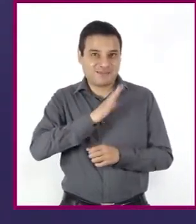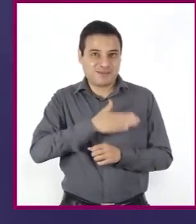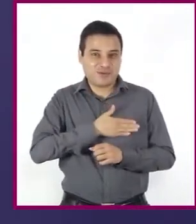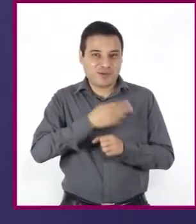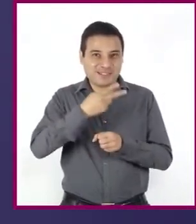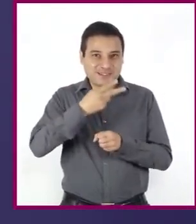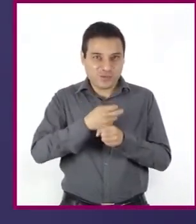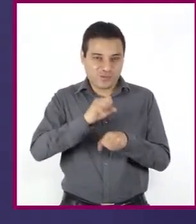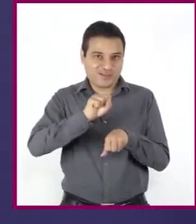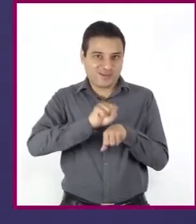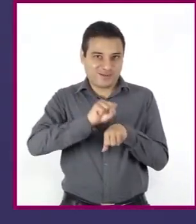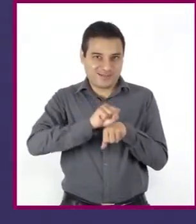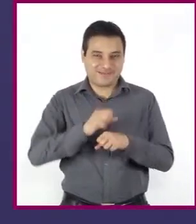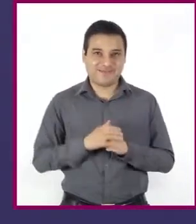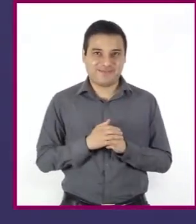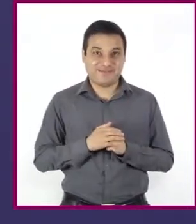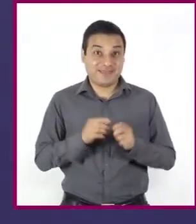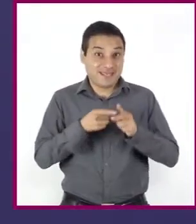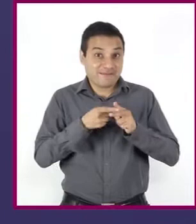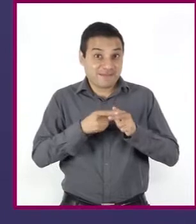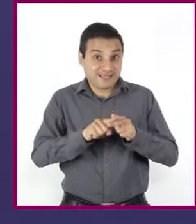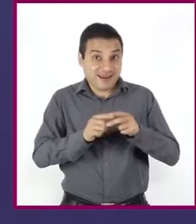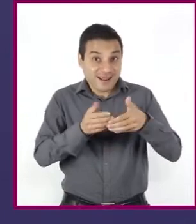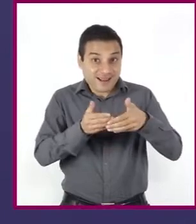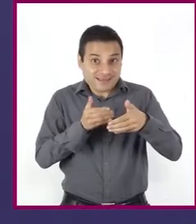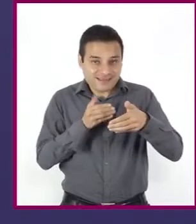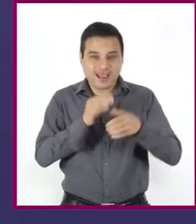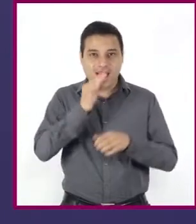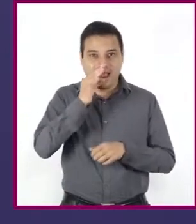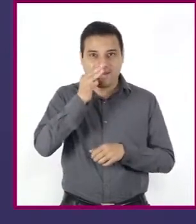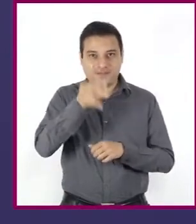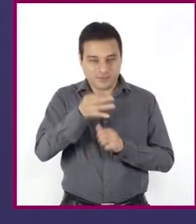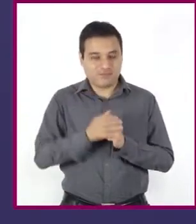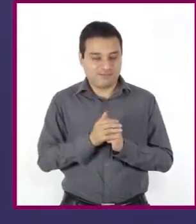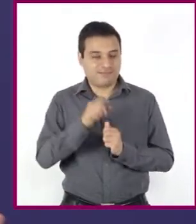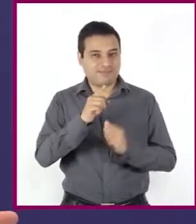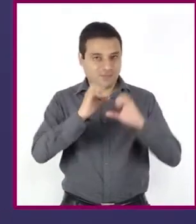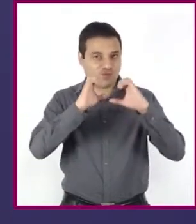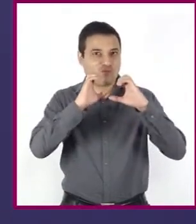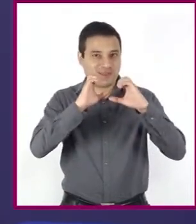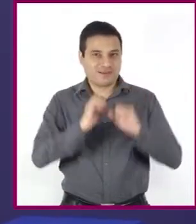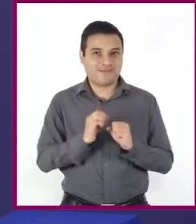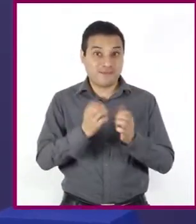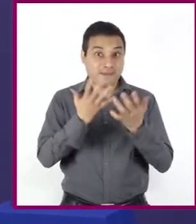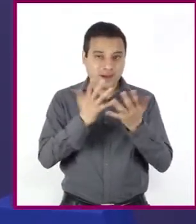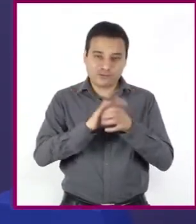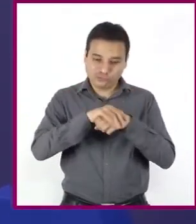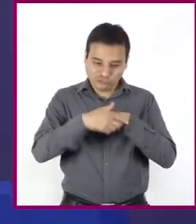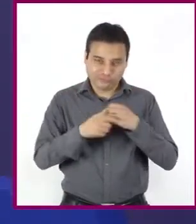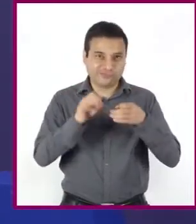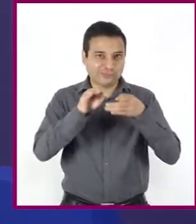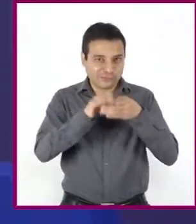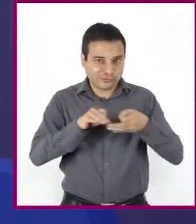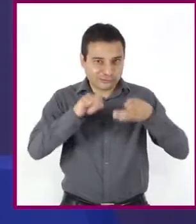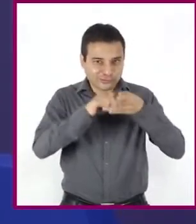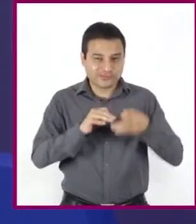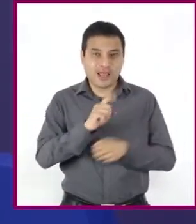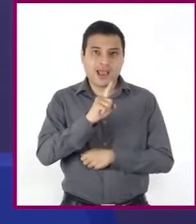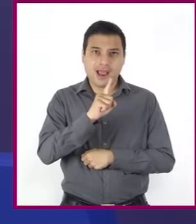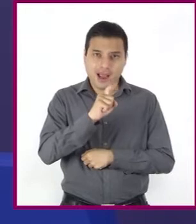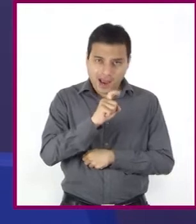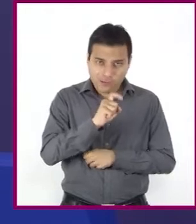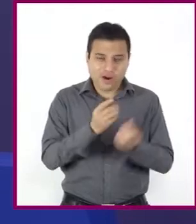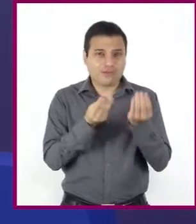grado de secundaria. Antes de iniciar, les recuerdo que debemos seguir cuidándonos, lavando frecuentemente nuestras manos con agua y